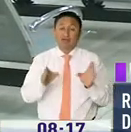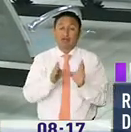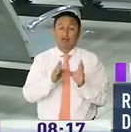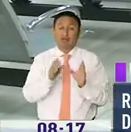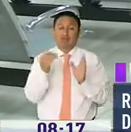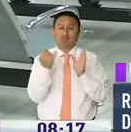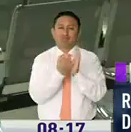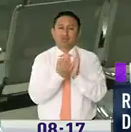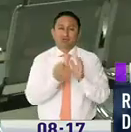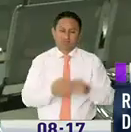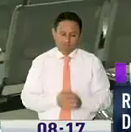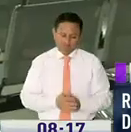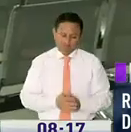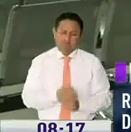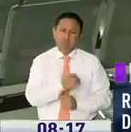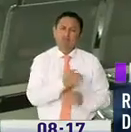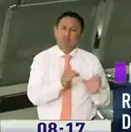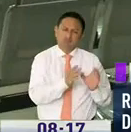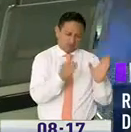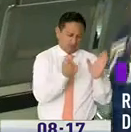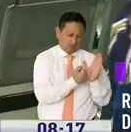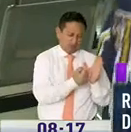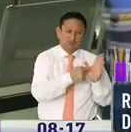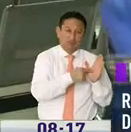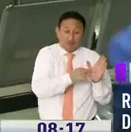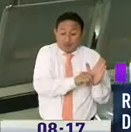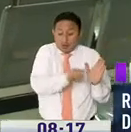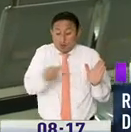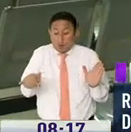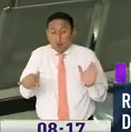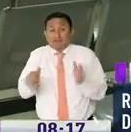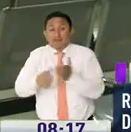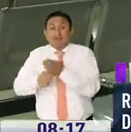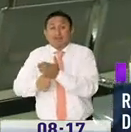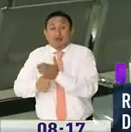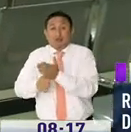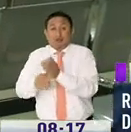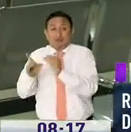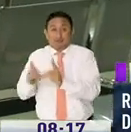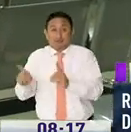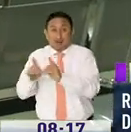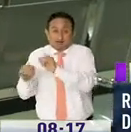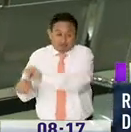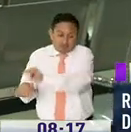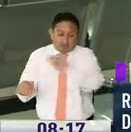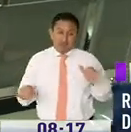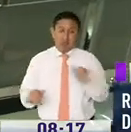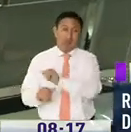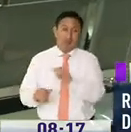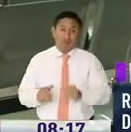de identidad. Este certificado de identidad consta todos los datos de su cédula, en